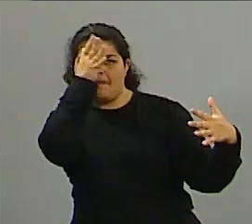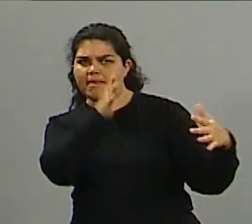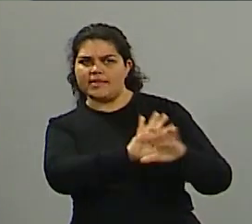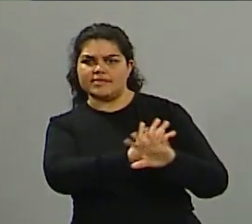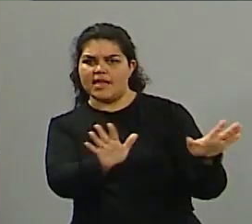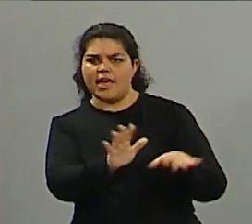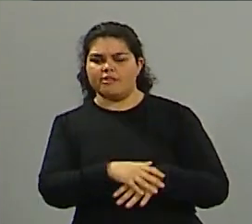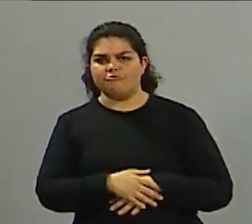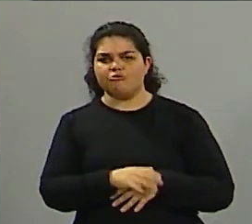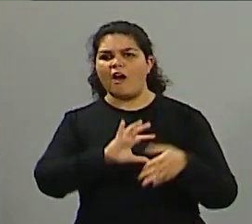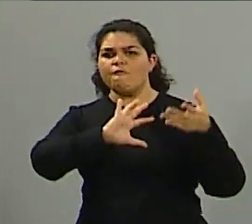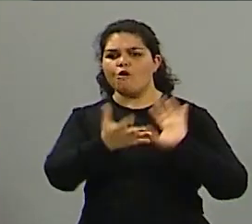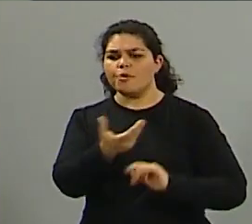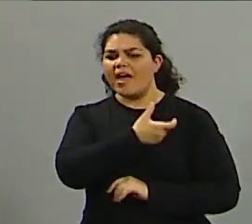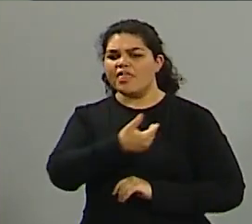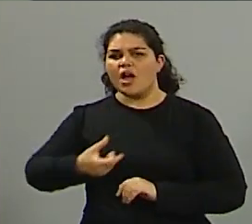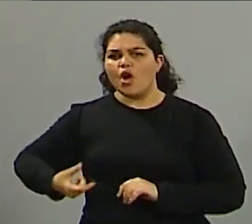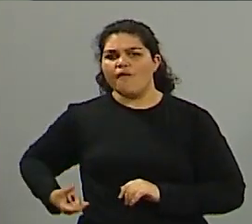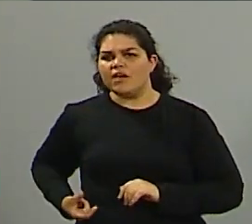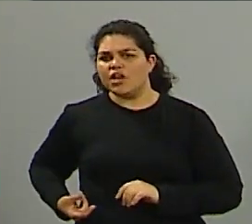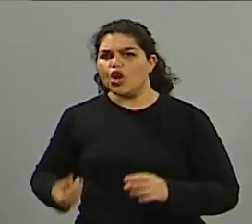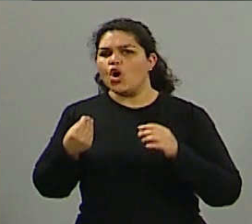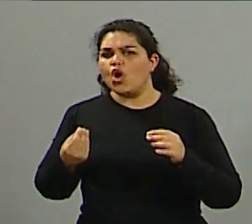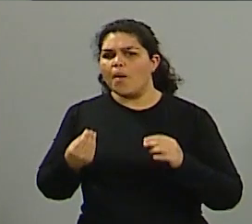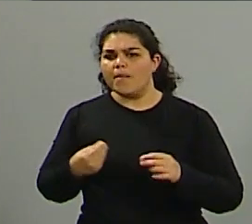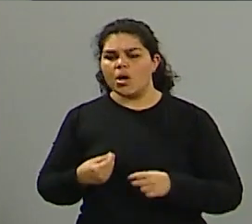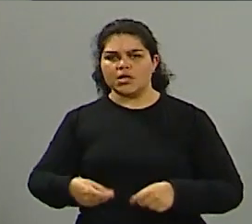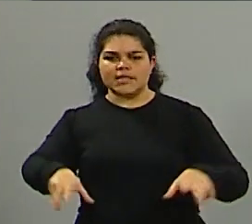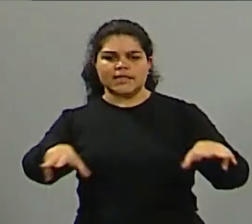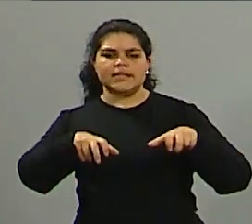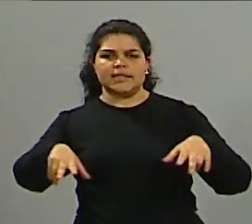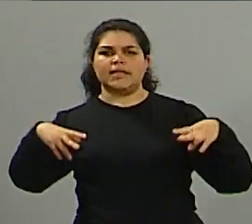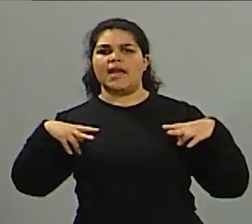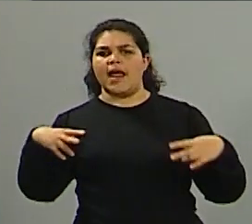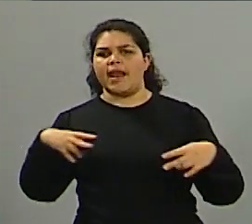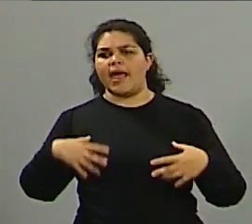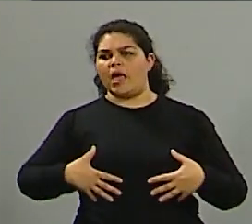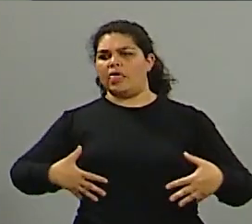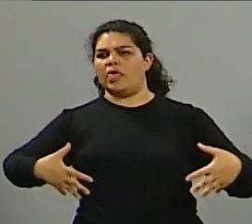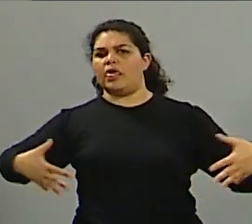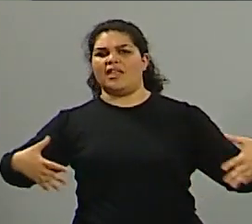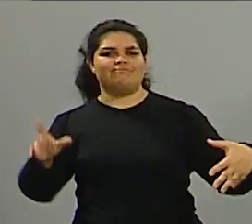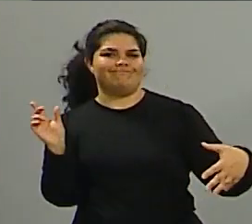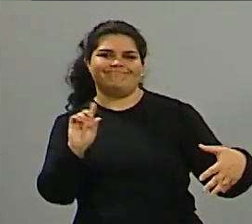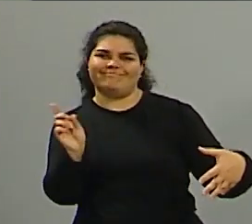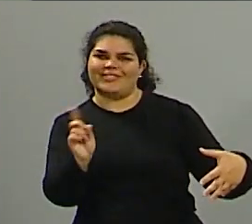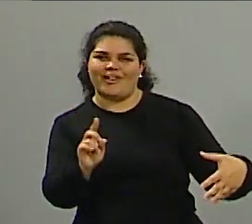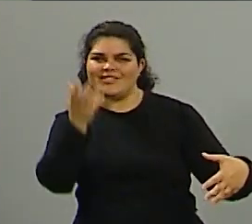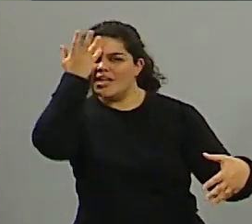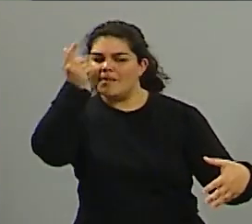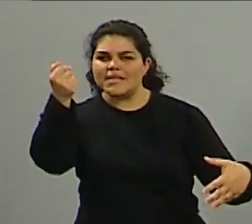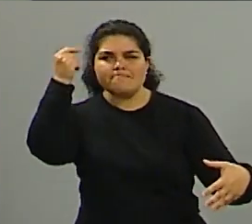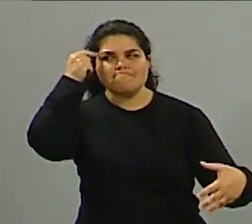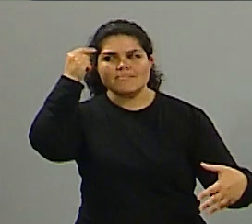de austeridad, ¿no? De optimizar todos los recursos, digamos. Nada, no hay